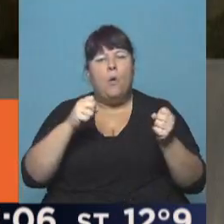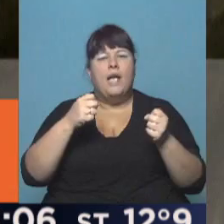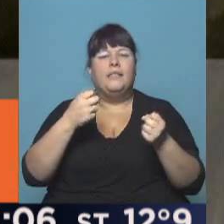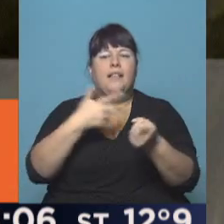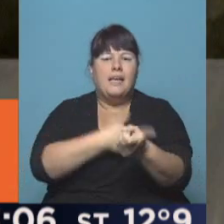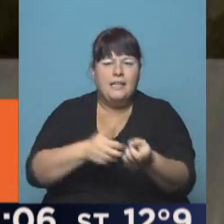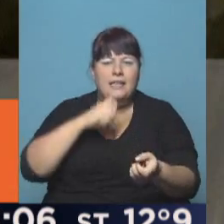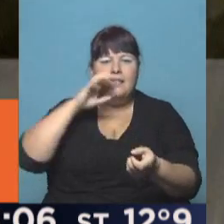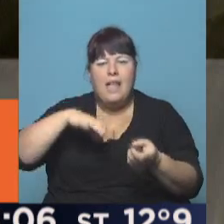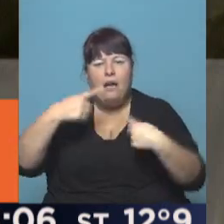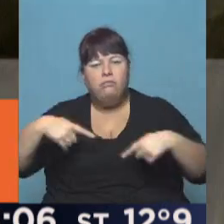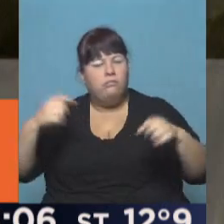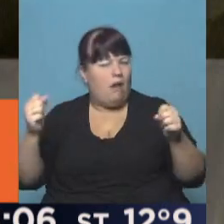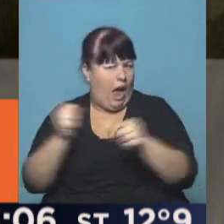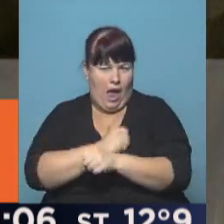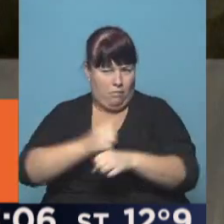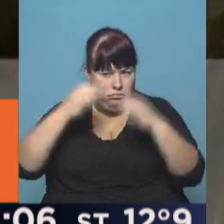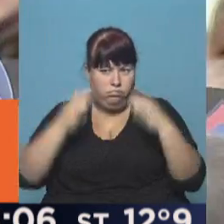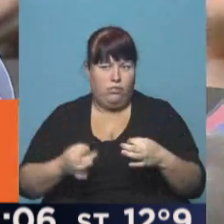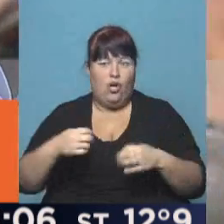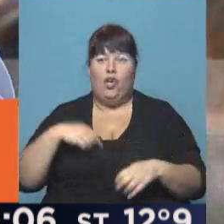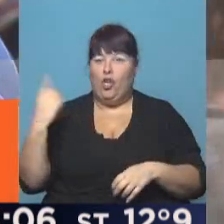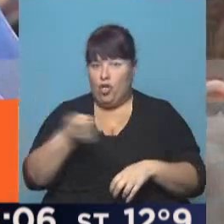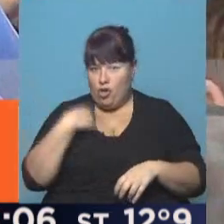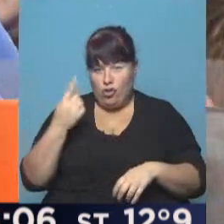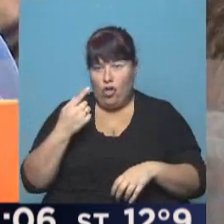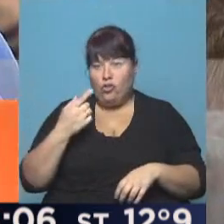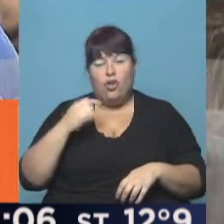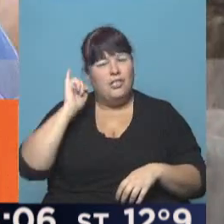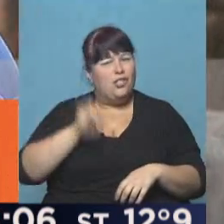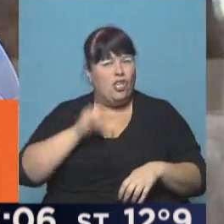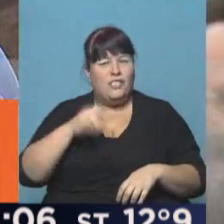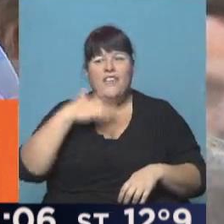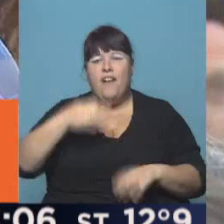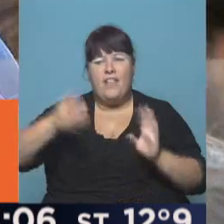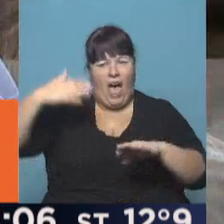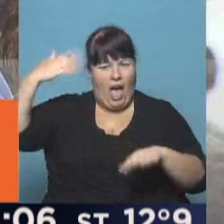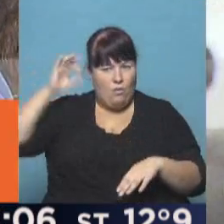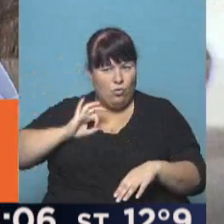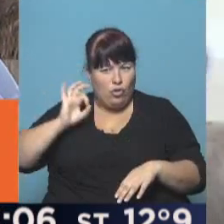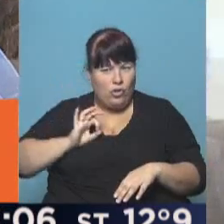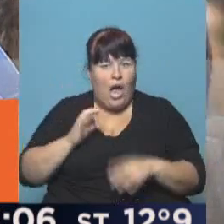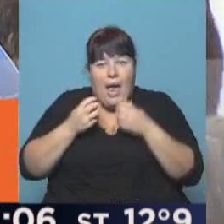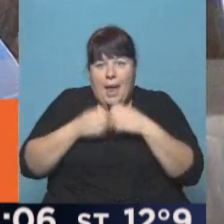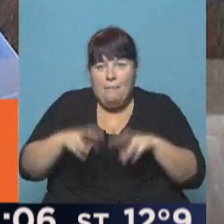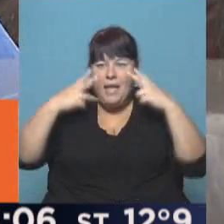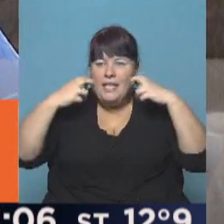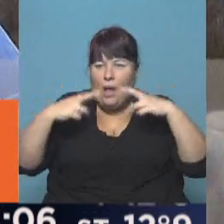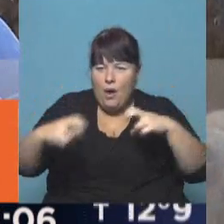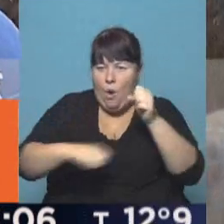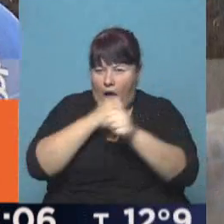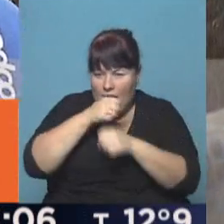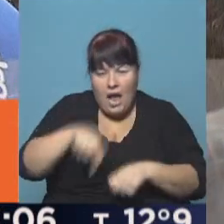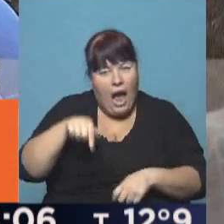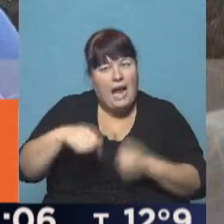genético reafirma y confirma lo que nosotros tenemos por cierto, por verdad, desde hace muchos años, desde el comienzo de la investigación, que